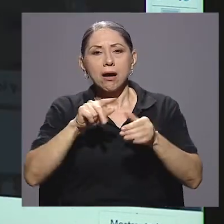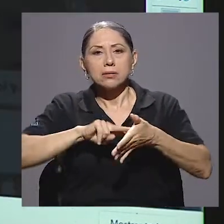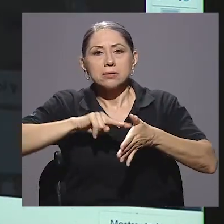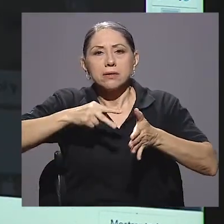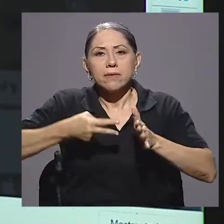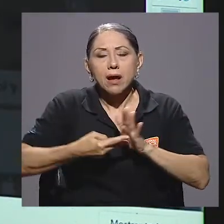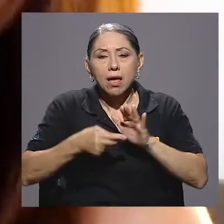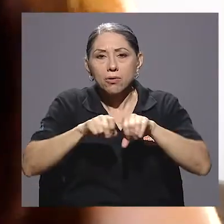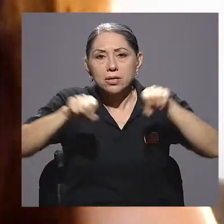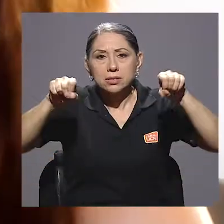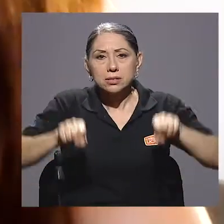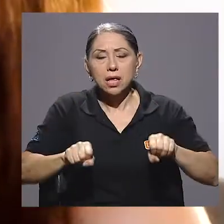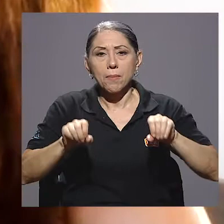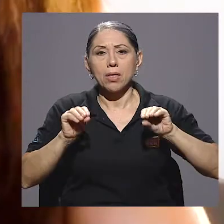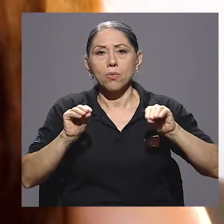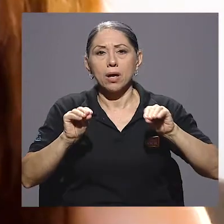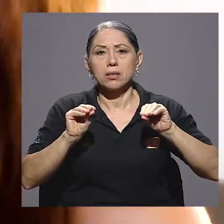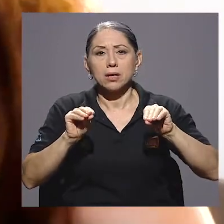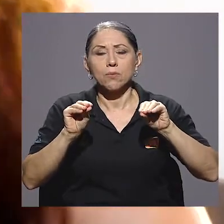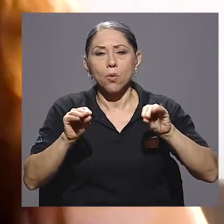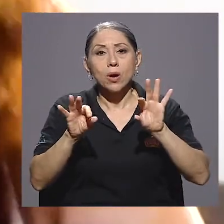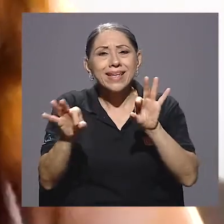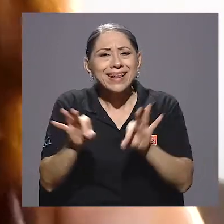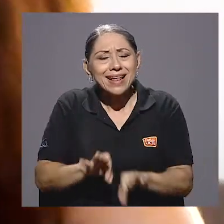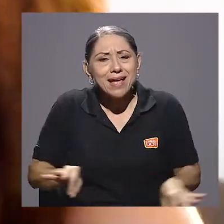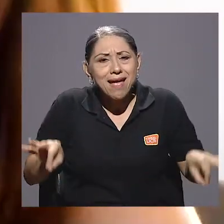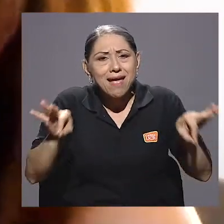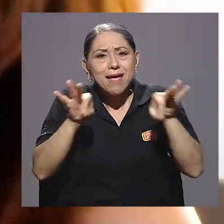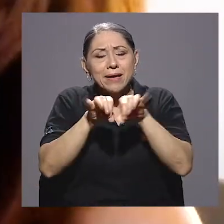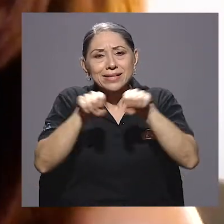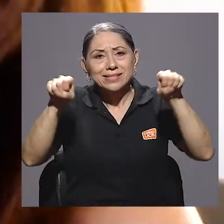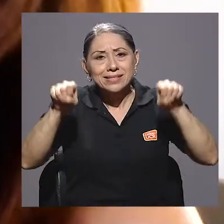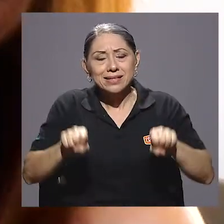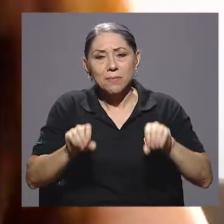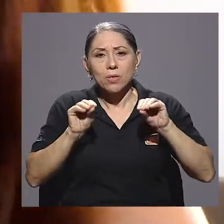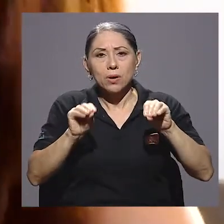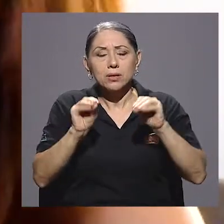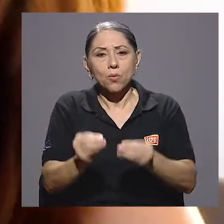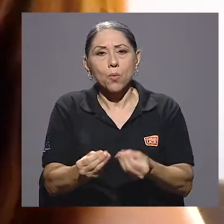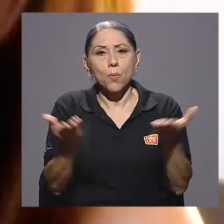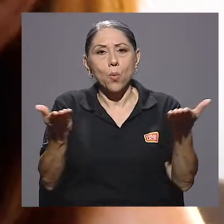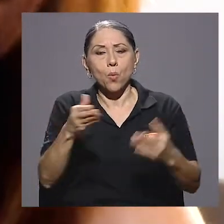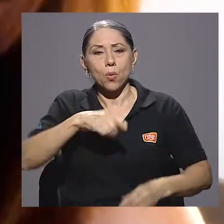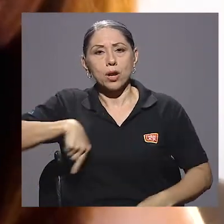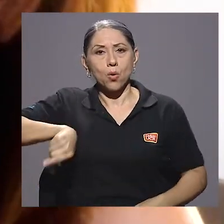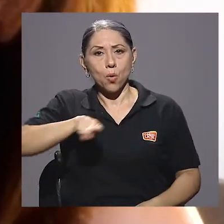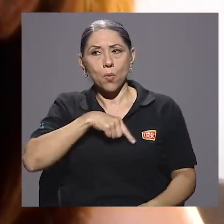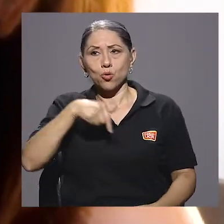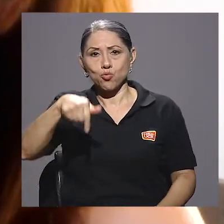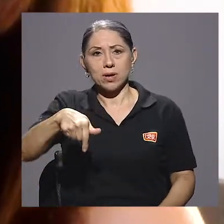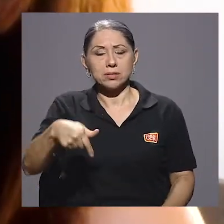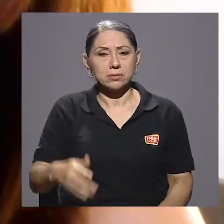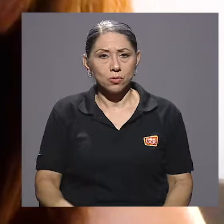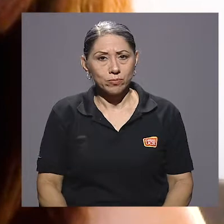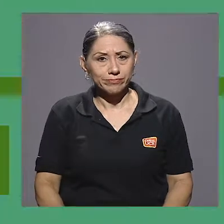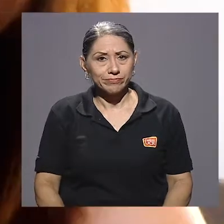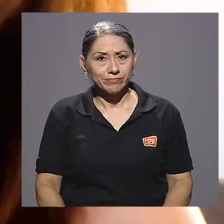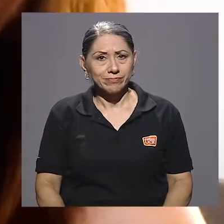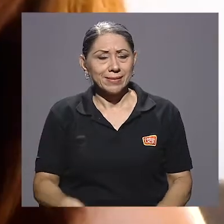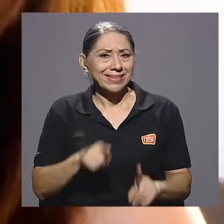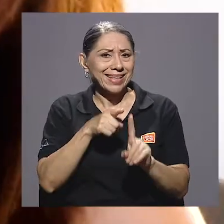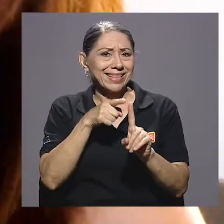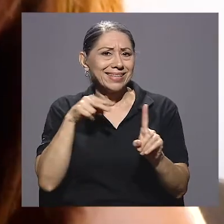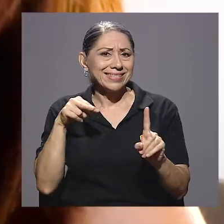el significado del sistema educativo y de la importancia de un sistema educativo público como el nuestro,